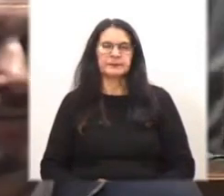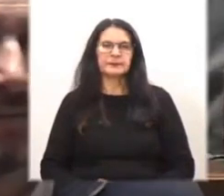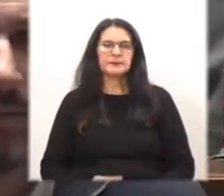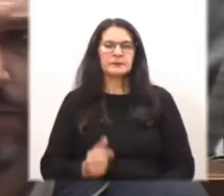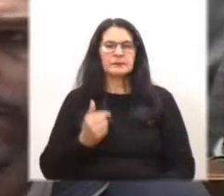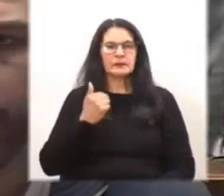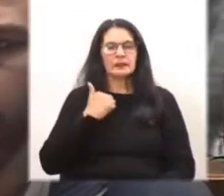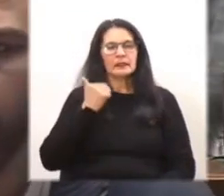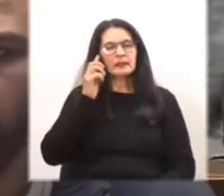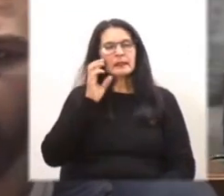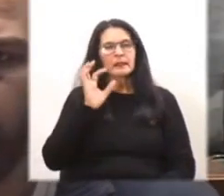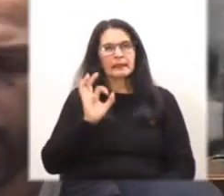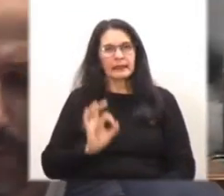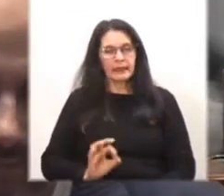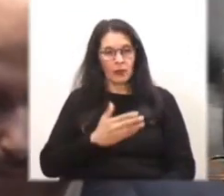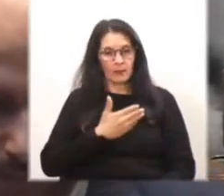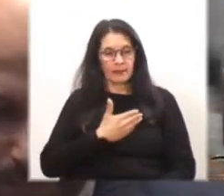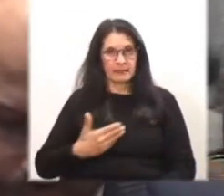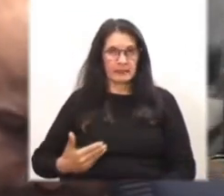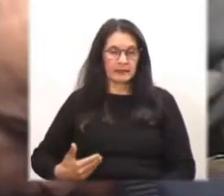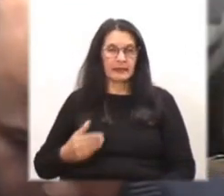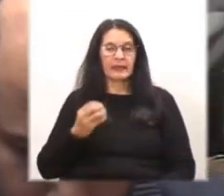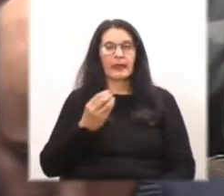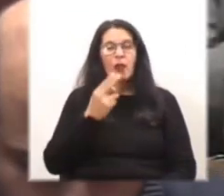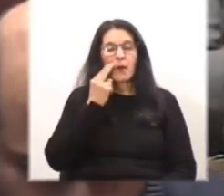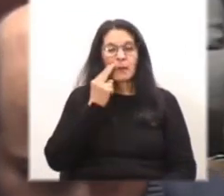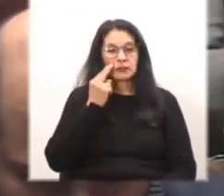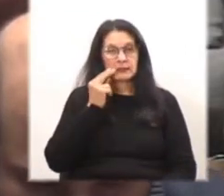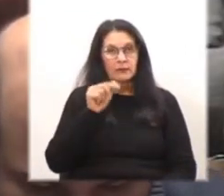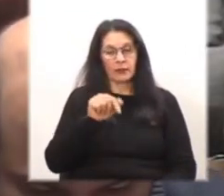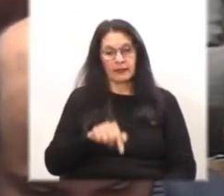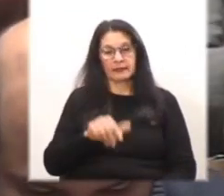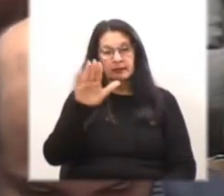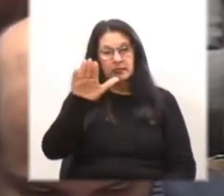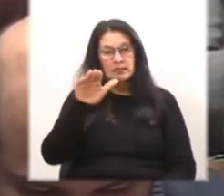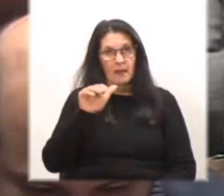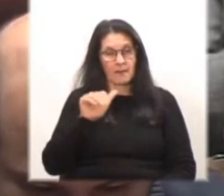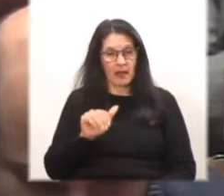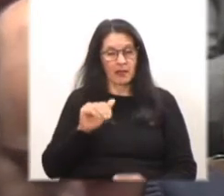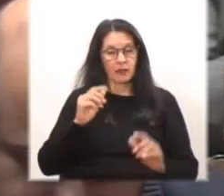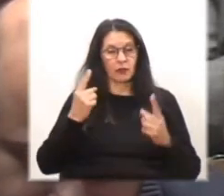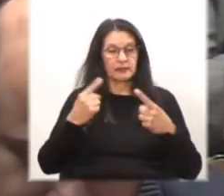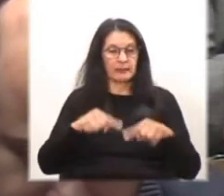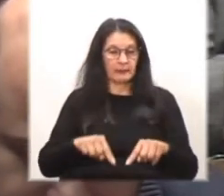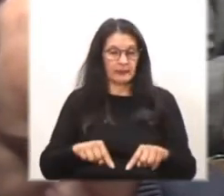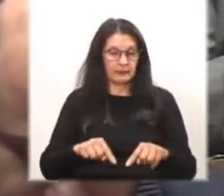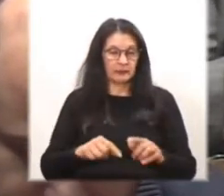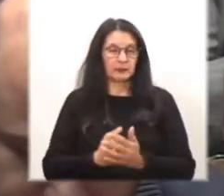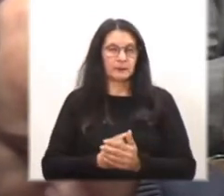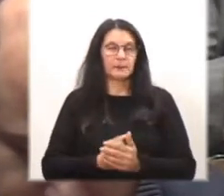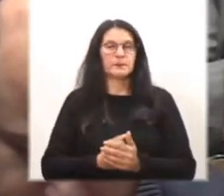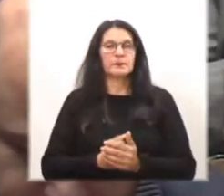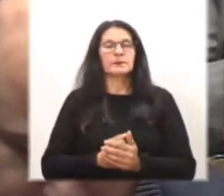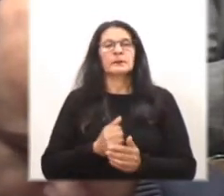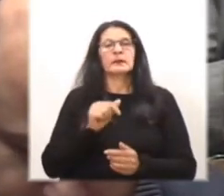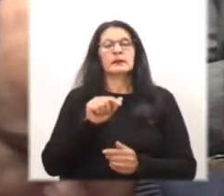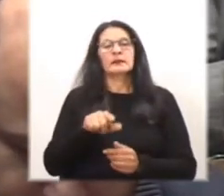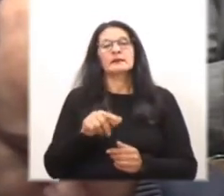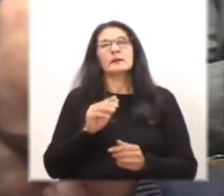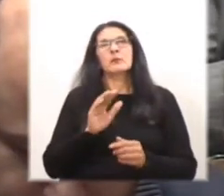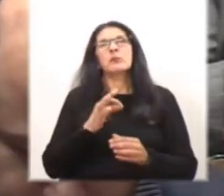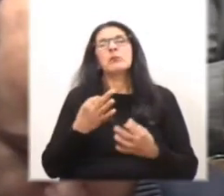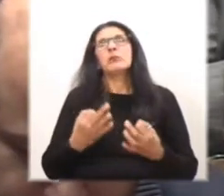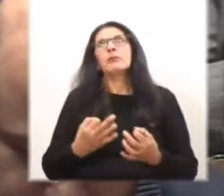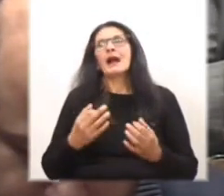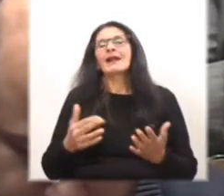Creo, señor presidente, que los motivos de esta convocatoria y de esta interpelación surgen de la propia